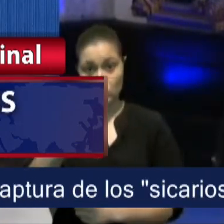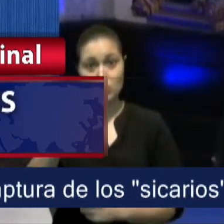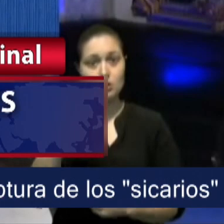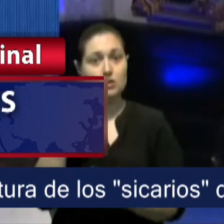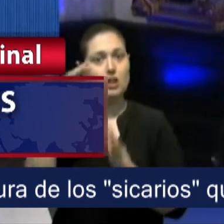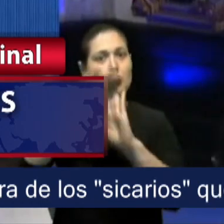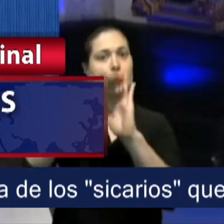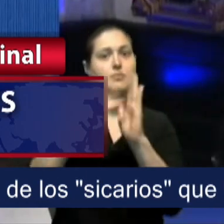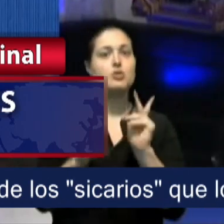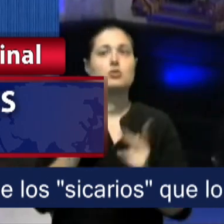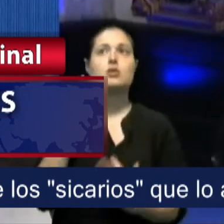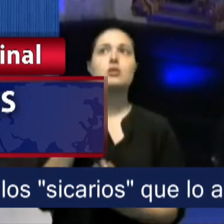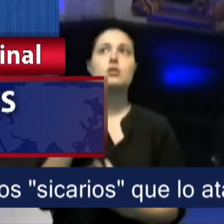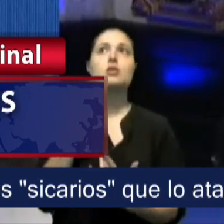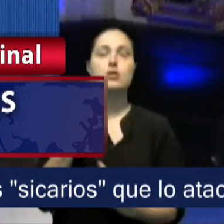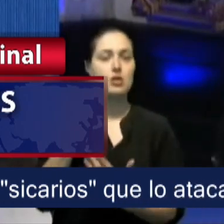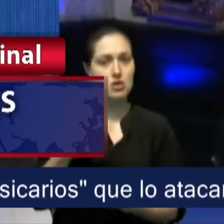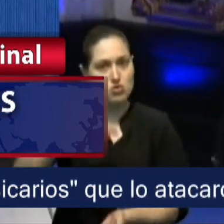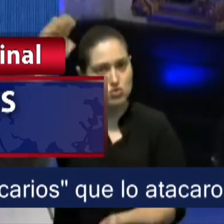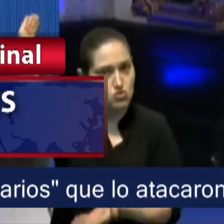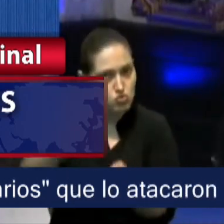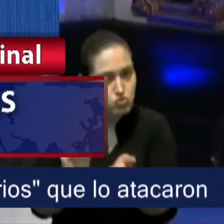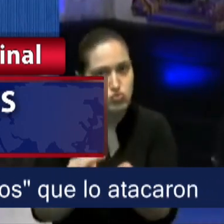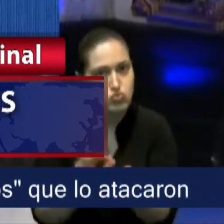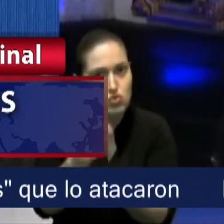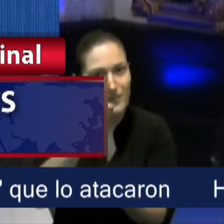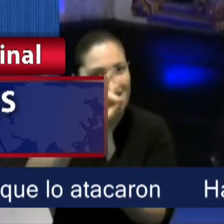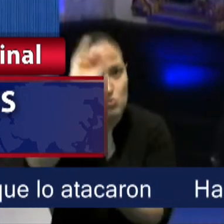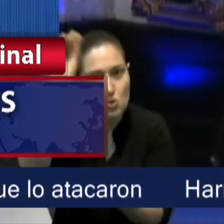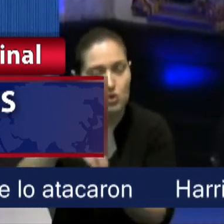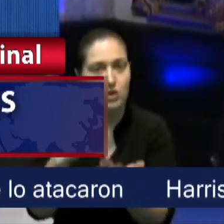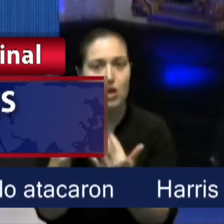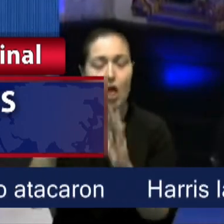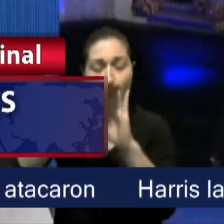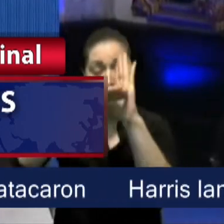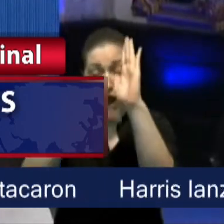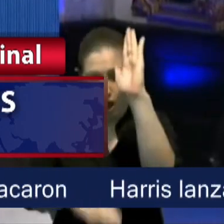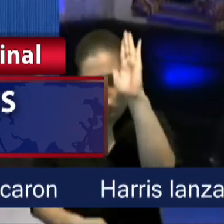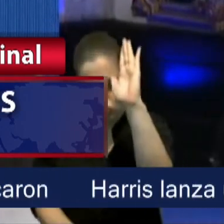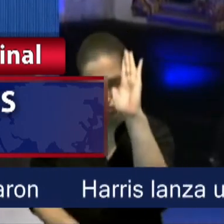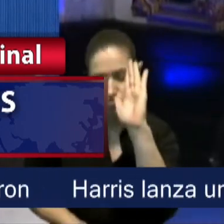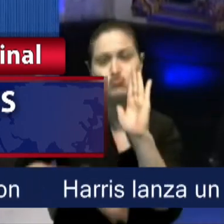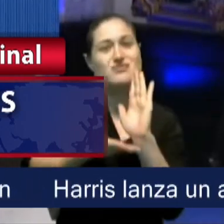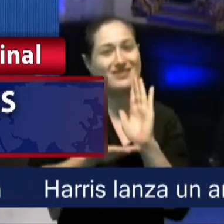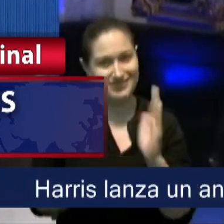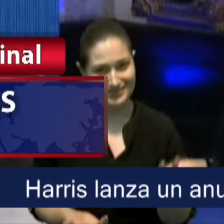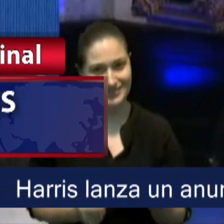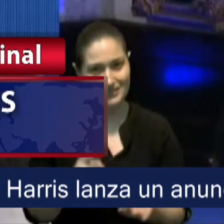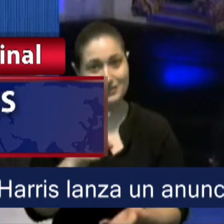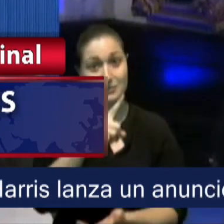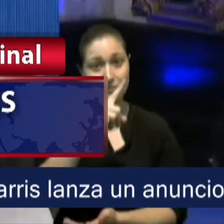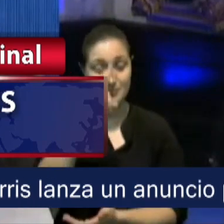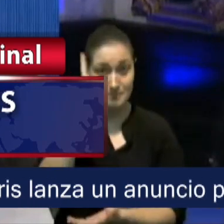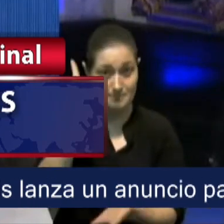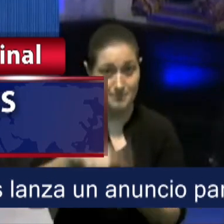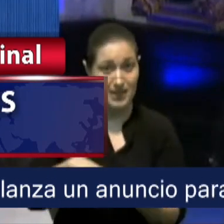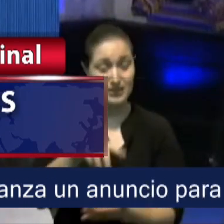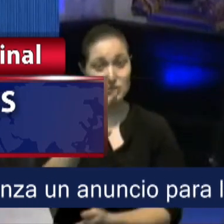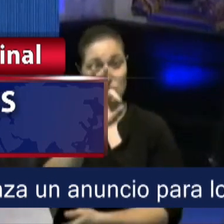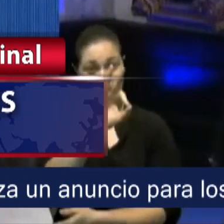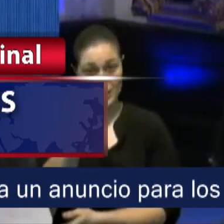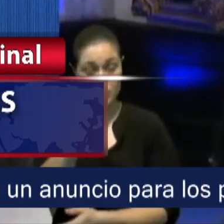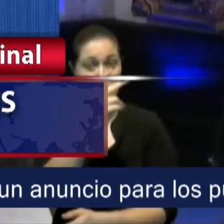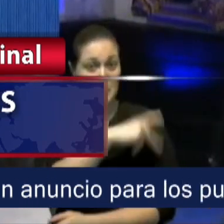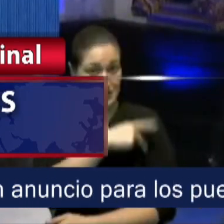de espera o sea de esas 10 moléculas 98 por reducción de la lista de esperas hemos aumentado en 1700 pacientes